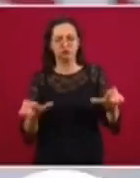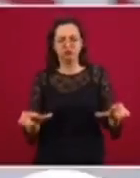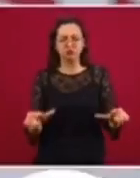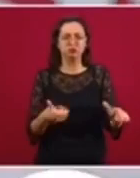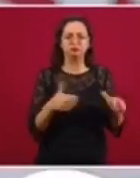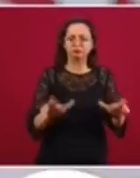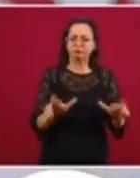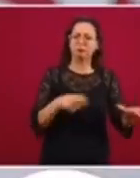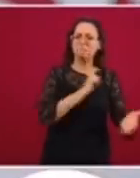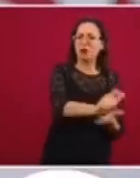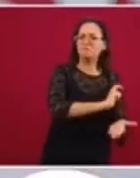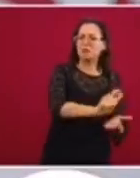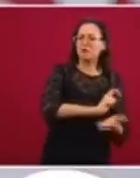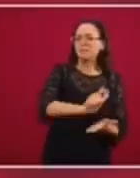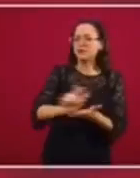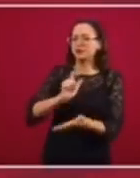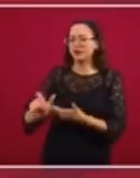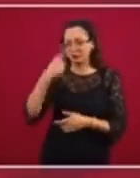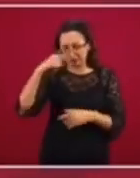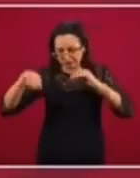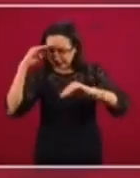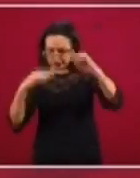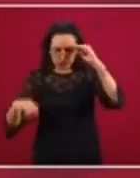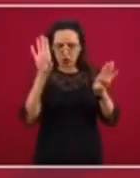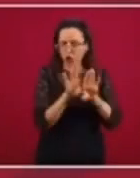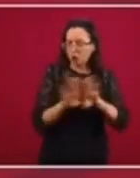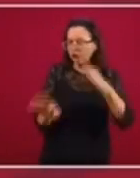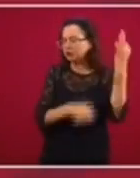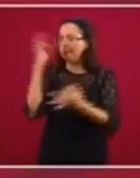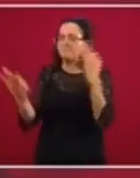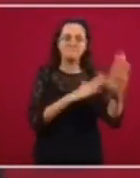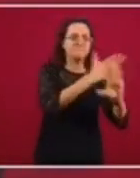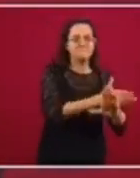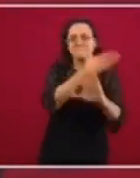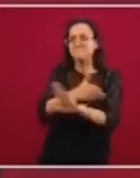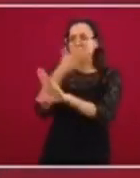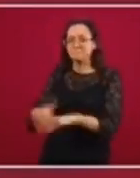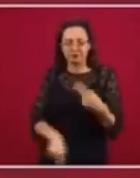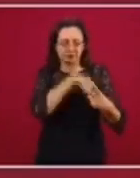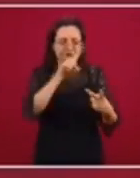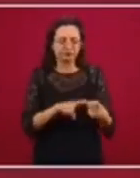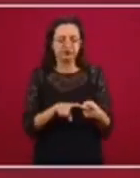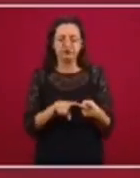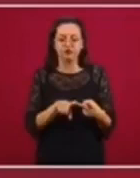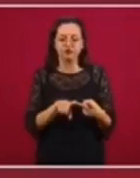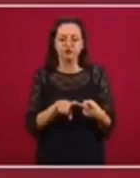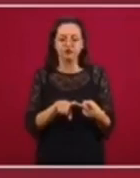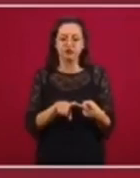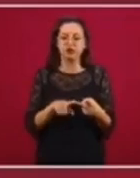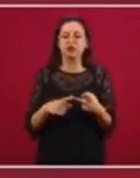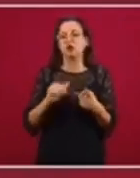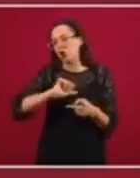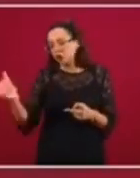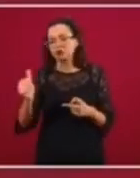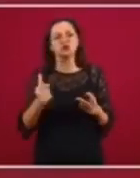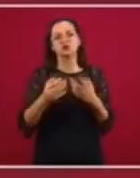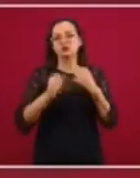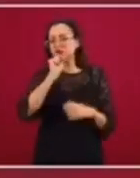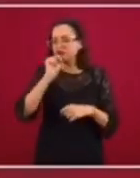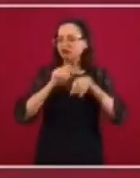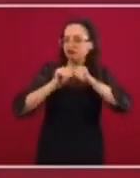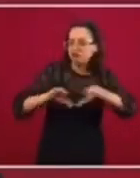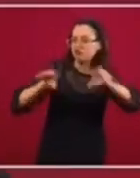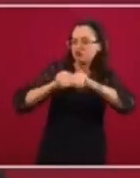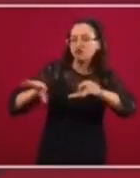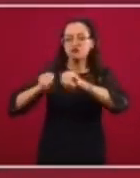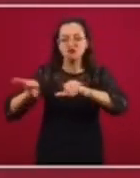pagando a los que diseñan la campaña, a los que la implementan, a